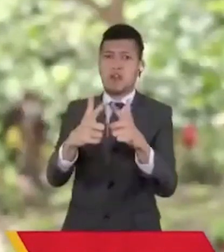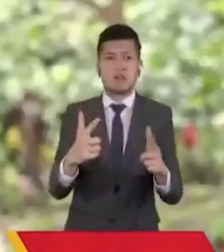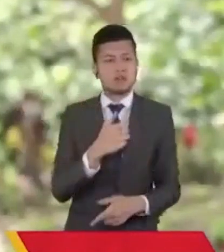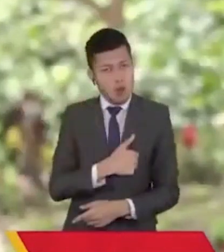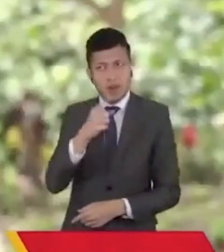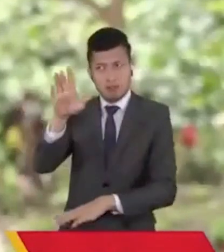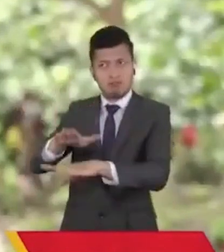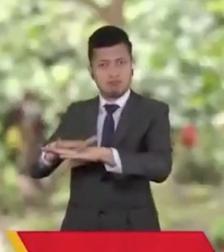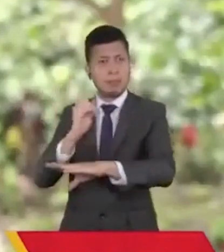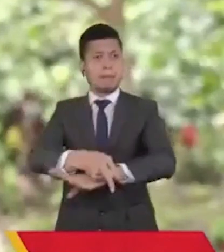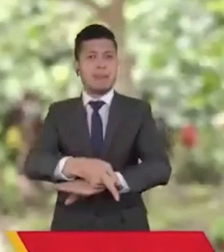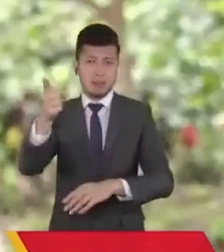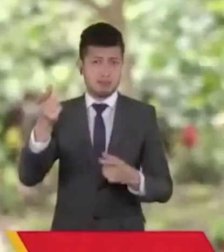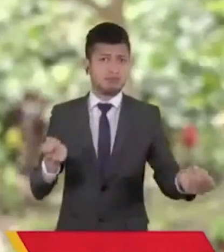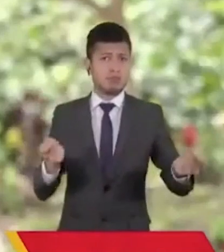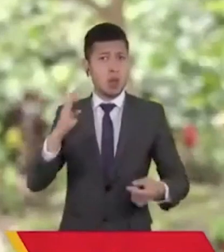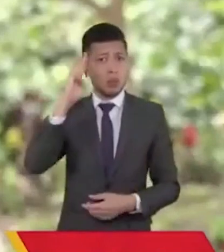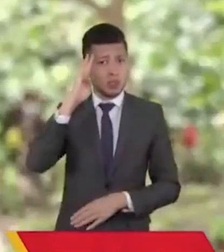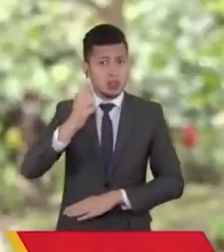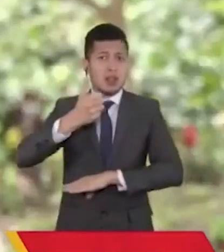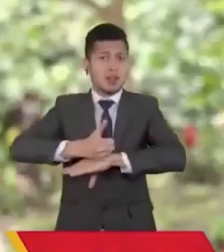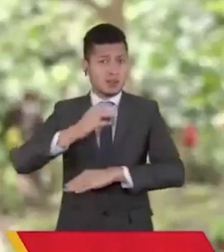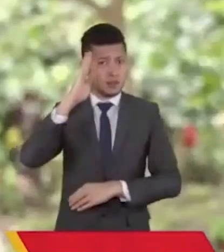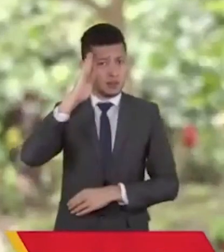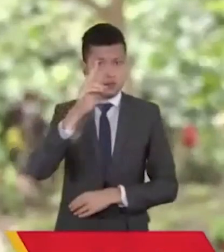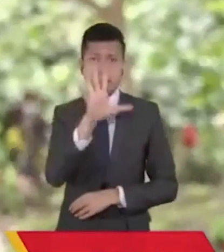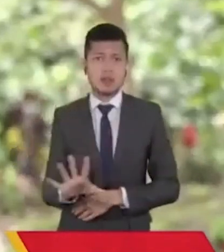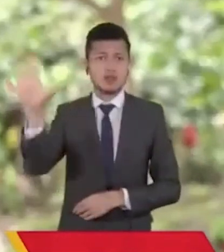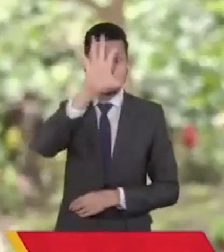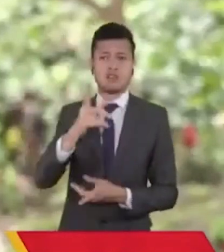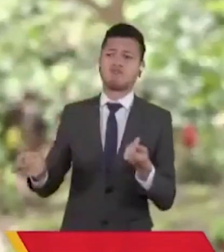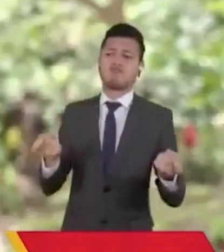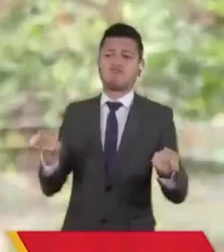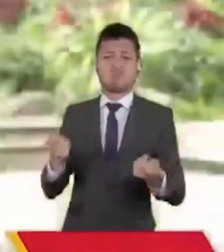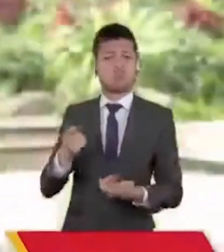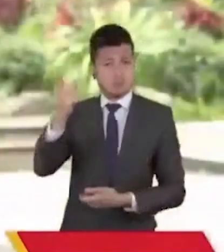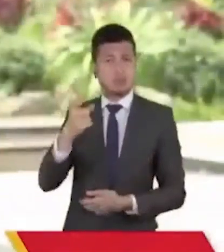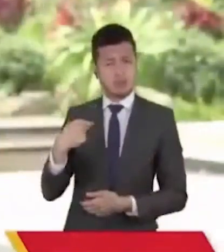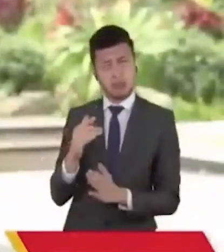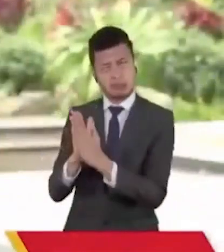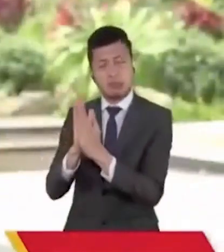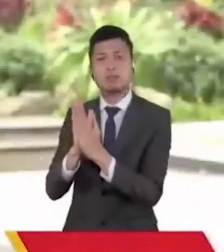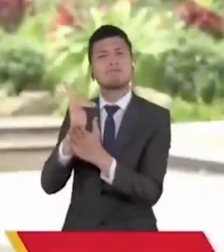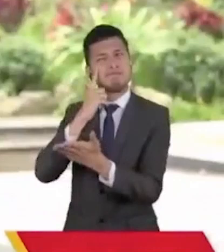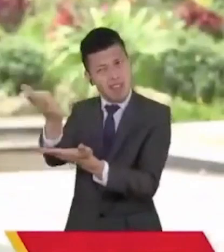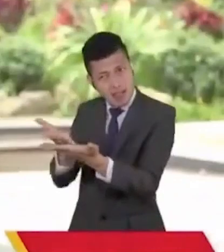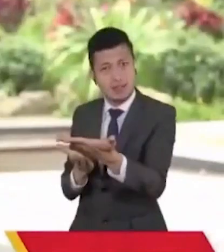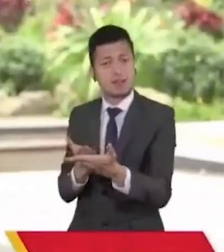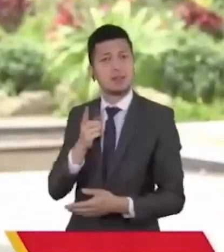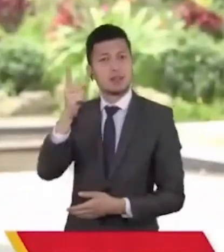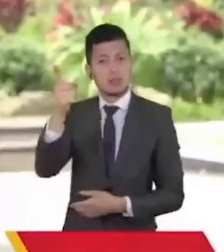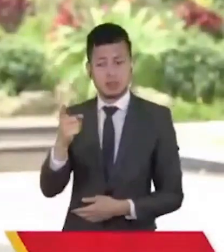instrucciones. Usted es el jefe de la Policía Nacional. Le ruego, le exijo que